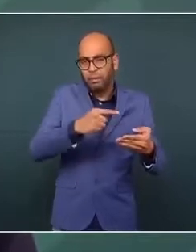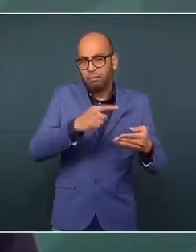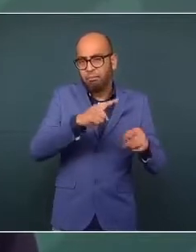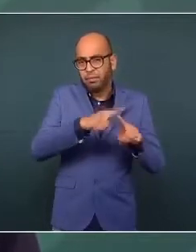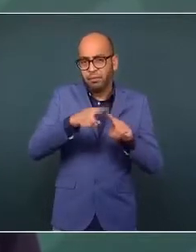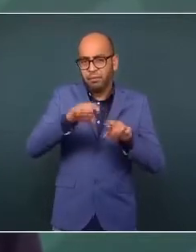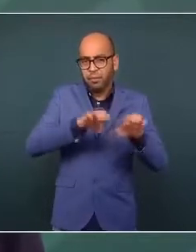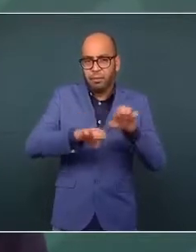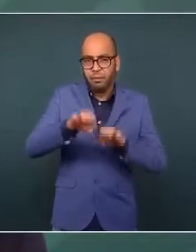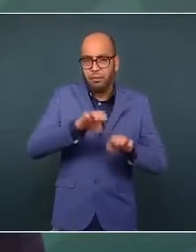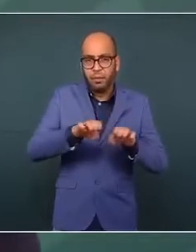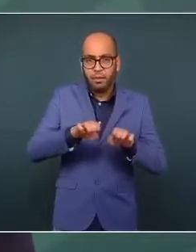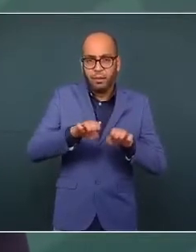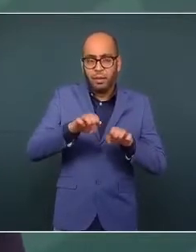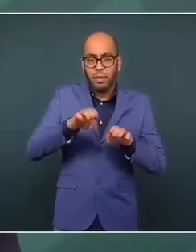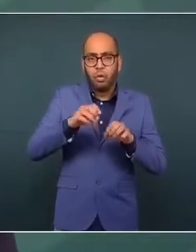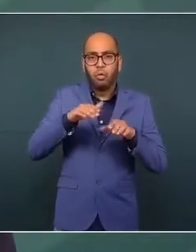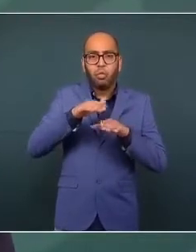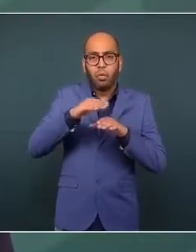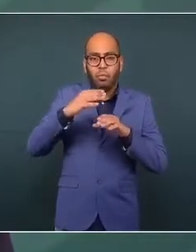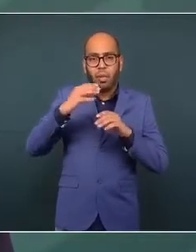explotación minera.